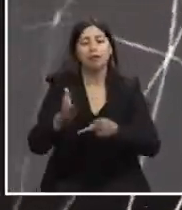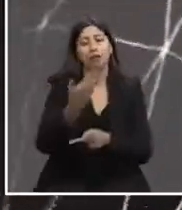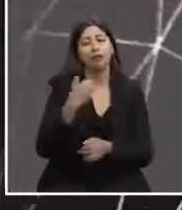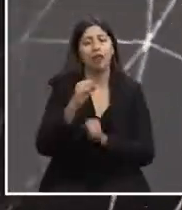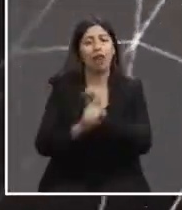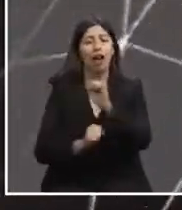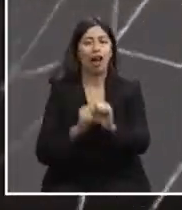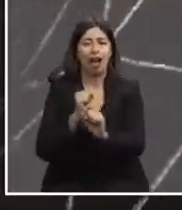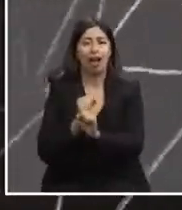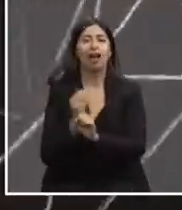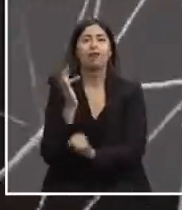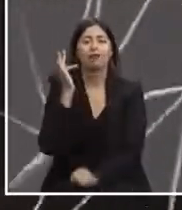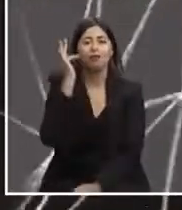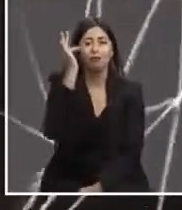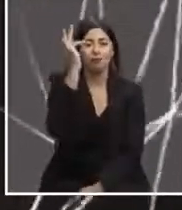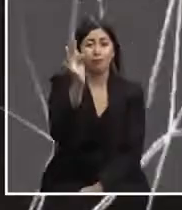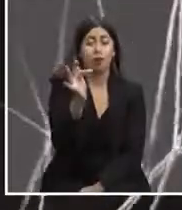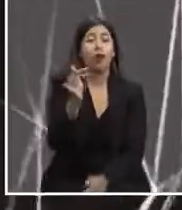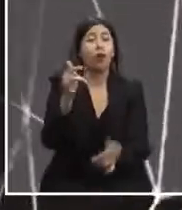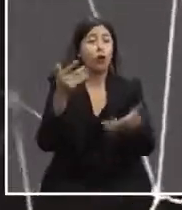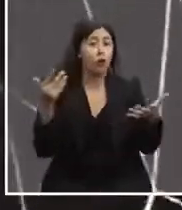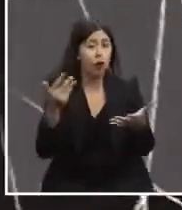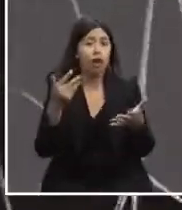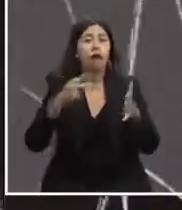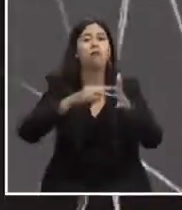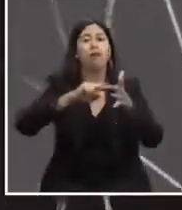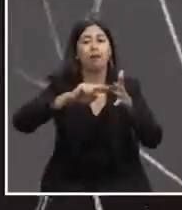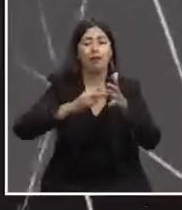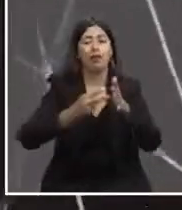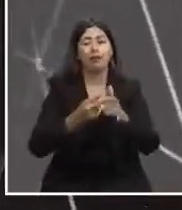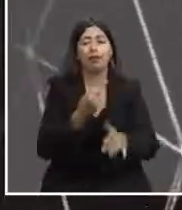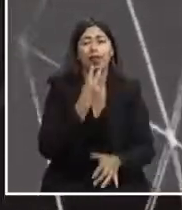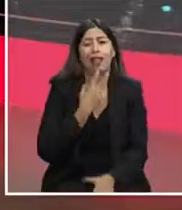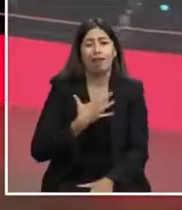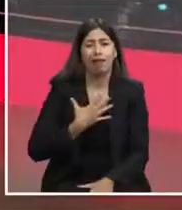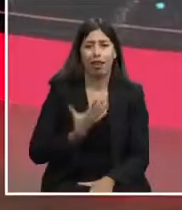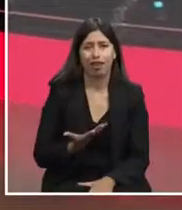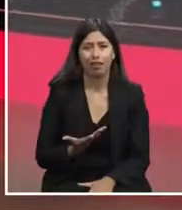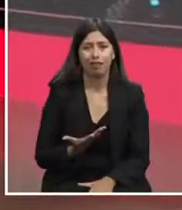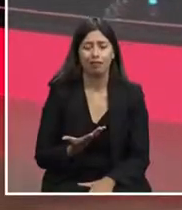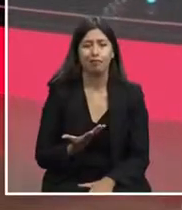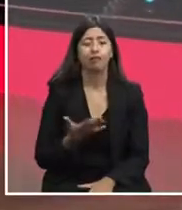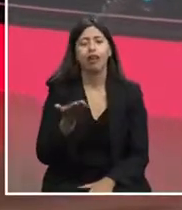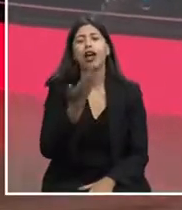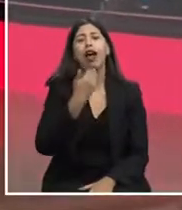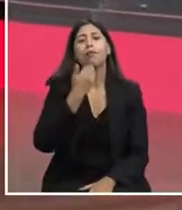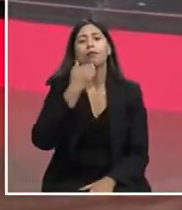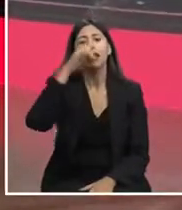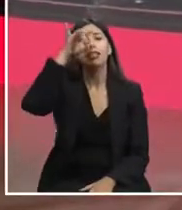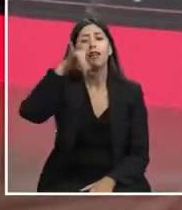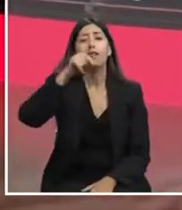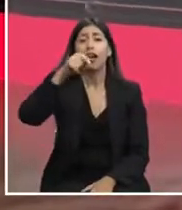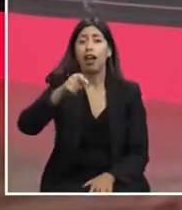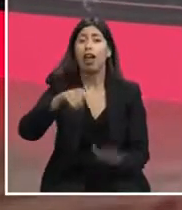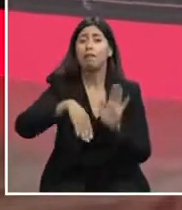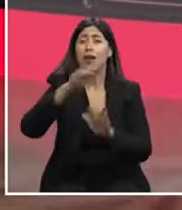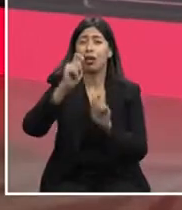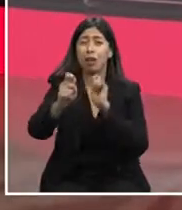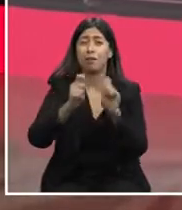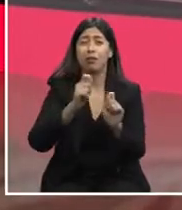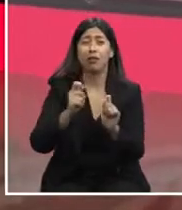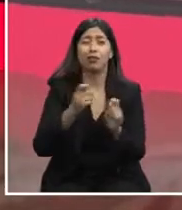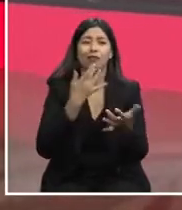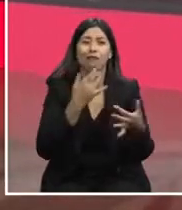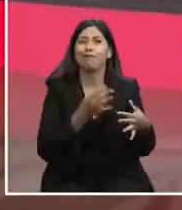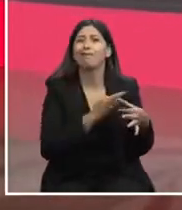los actuales riesgos existenciales, incluso sabiendo que la gran mayoría de estos riesgos son a causa de nuestra propia